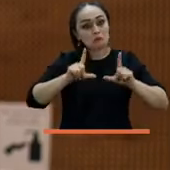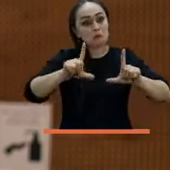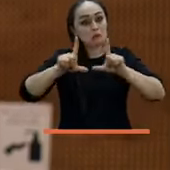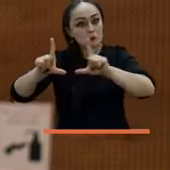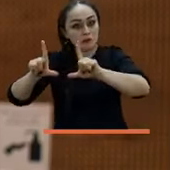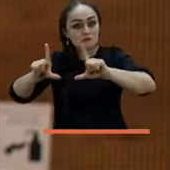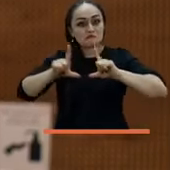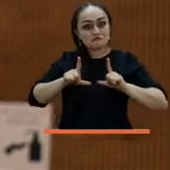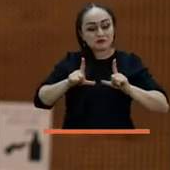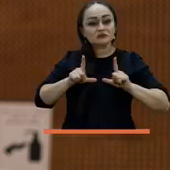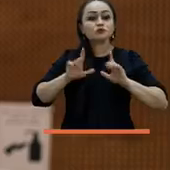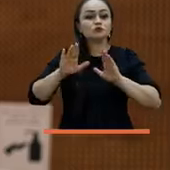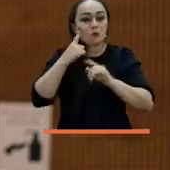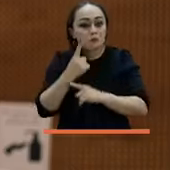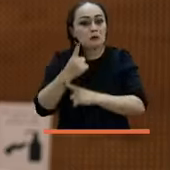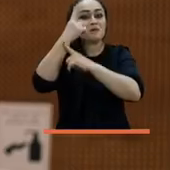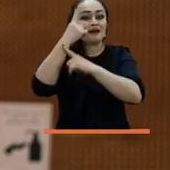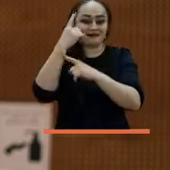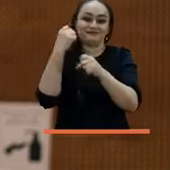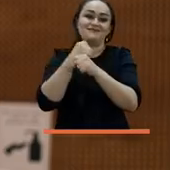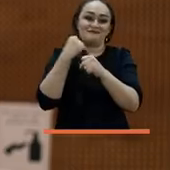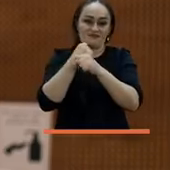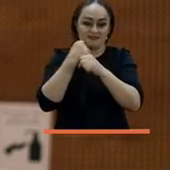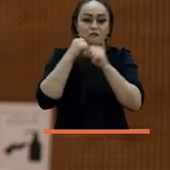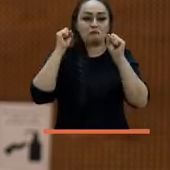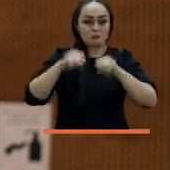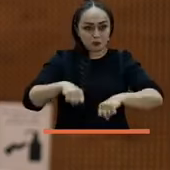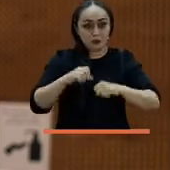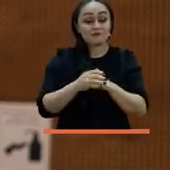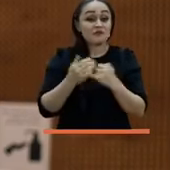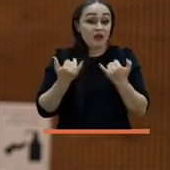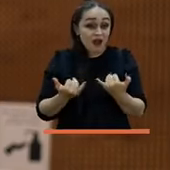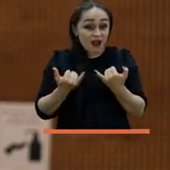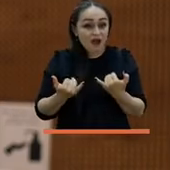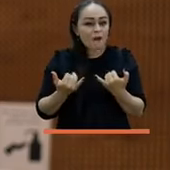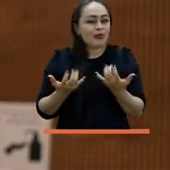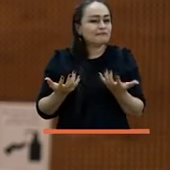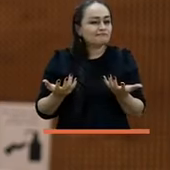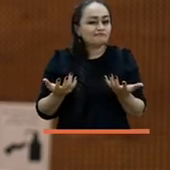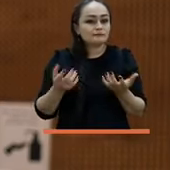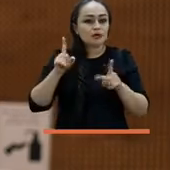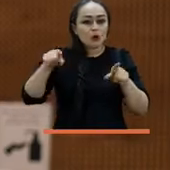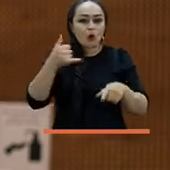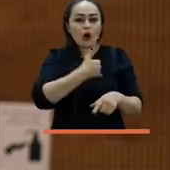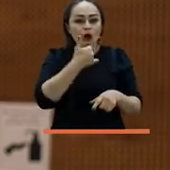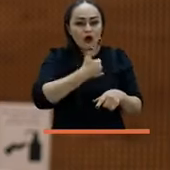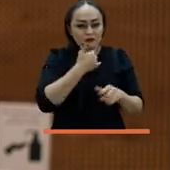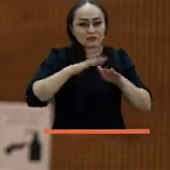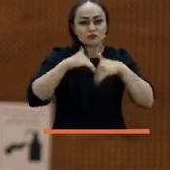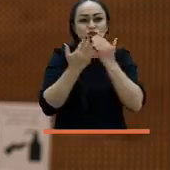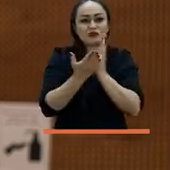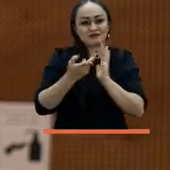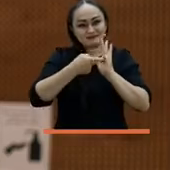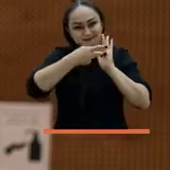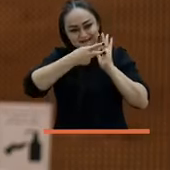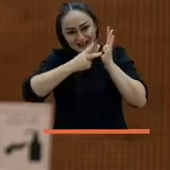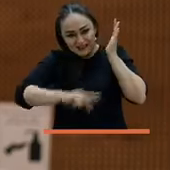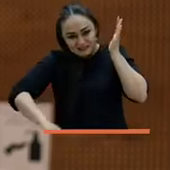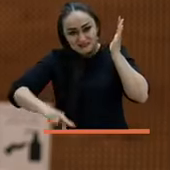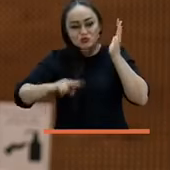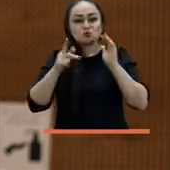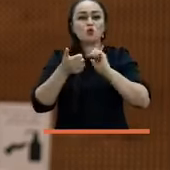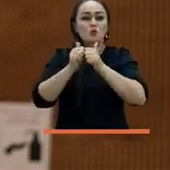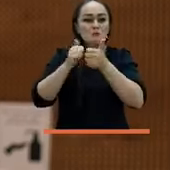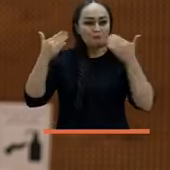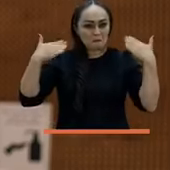pueden lograr una primera experiencia laboral en este momento por ejemplo tenemos jóvenes estudiando técnicas en entrenamiento deportivo